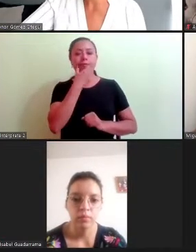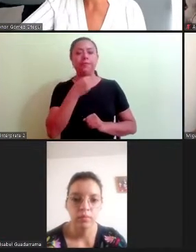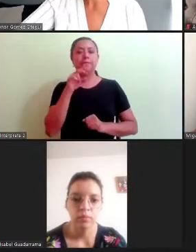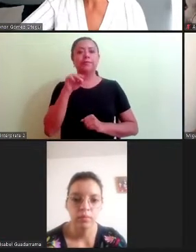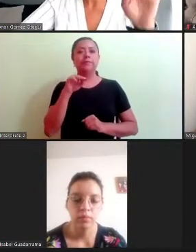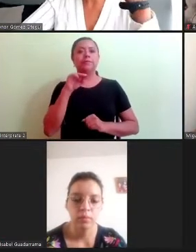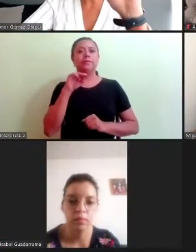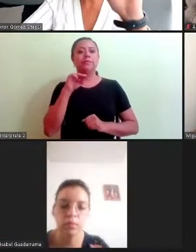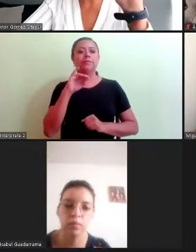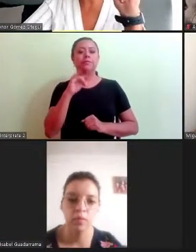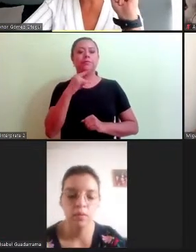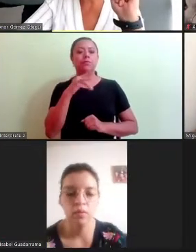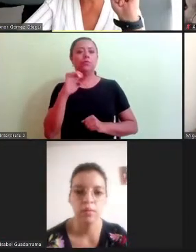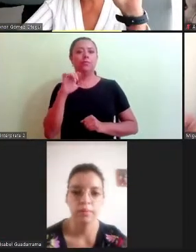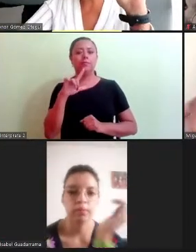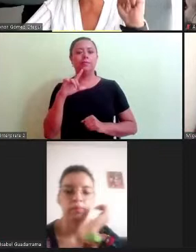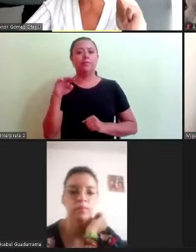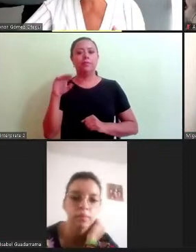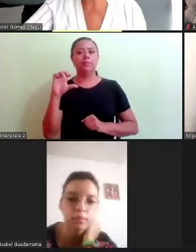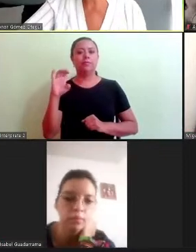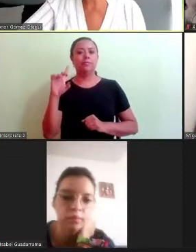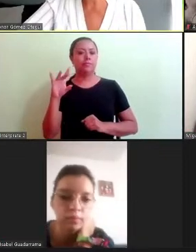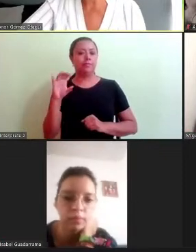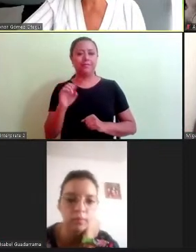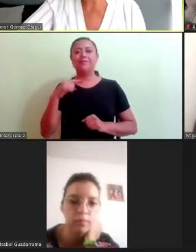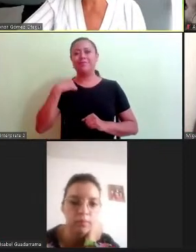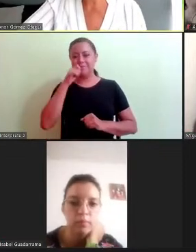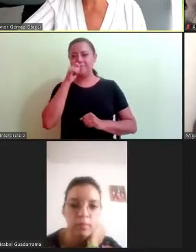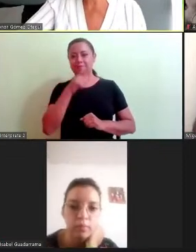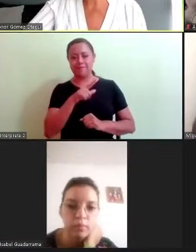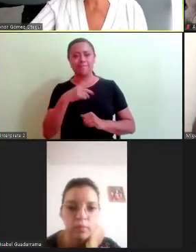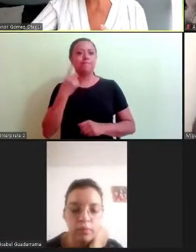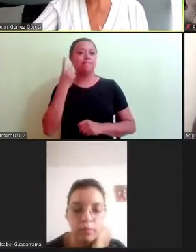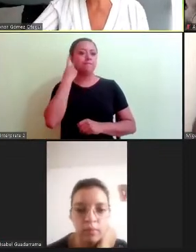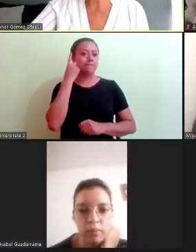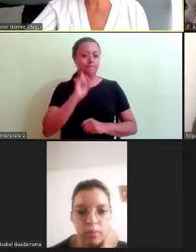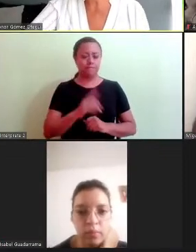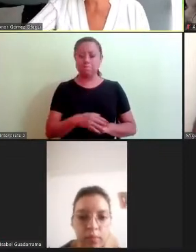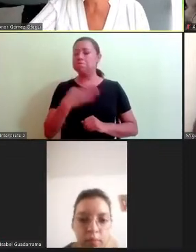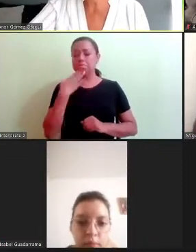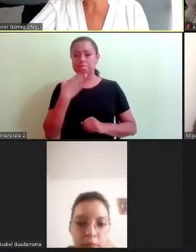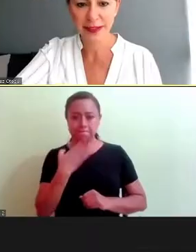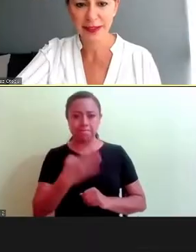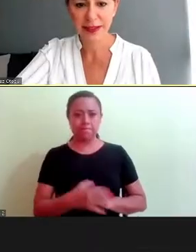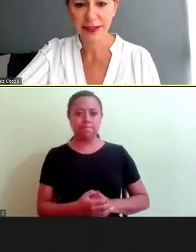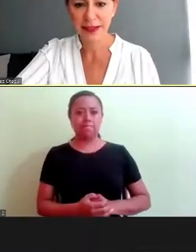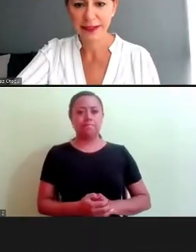Adelante, diputado Macedo. Yo también, diputada presidenta, me gustaría intervenir después del diputado.